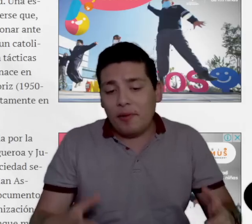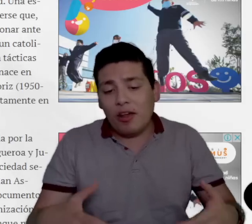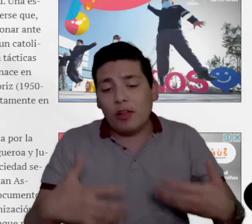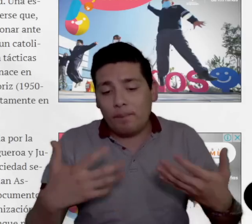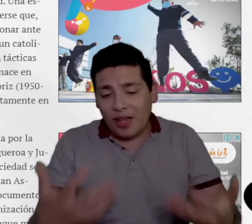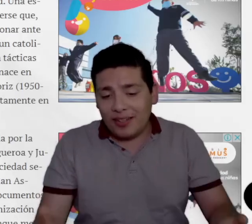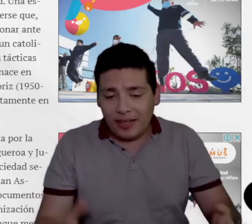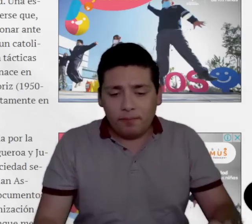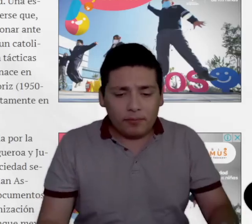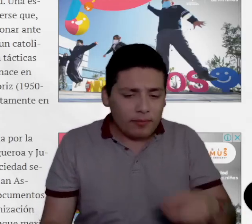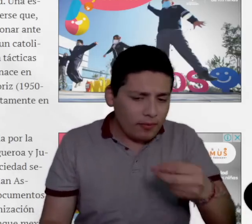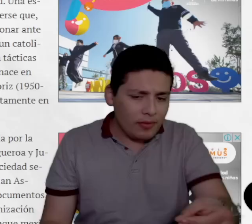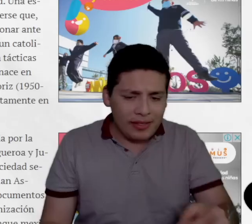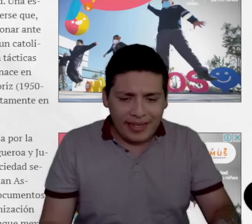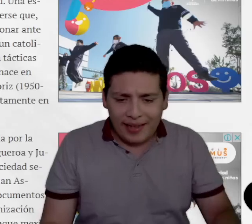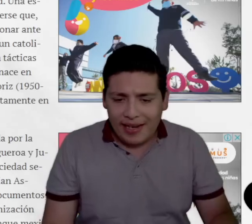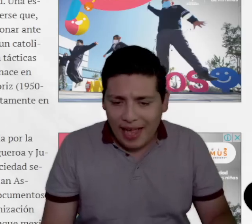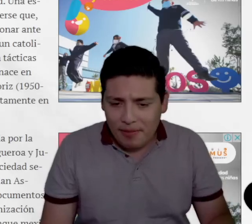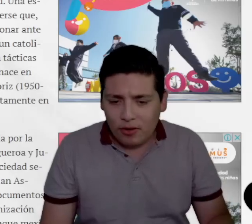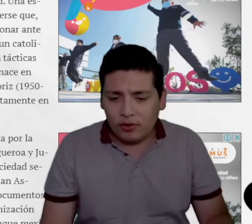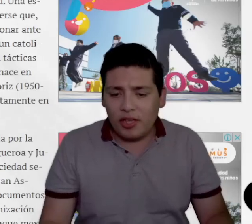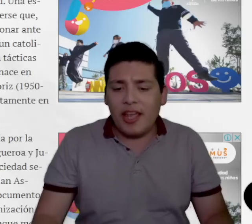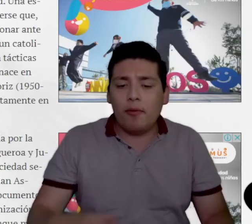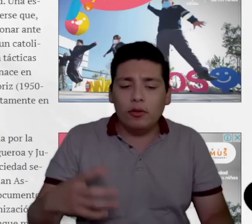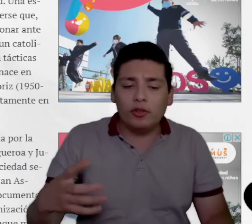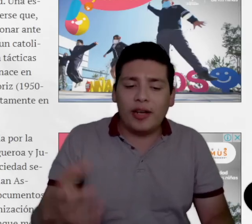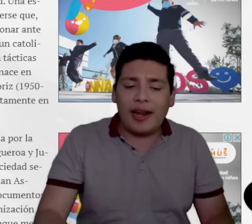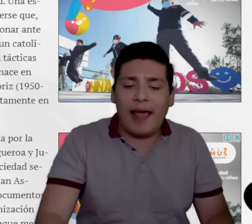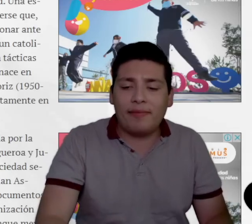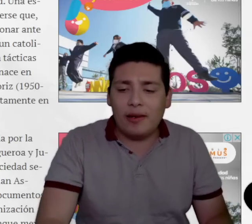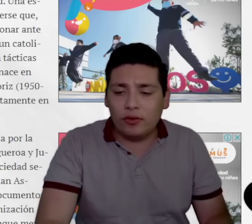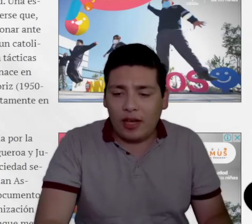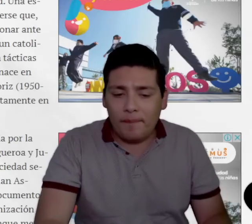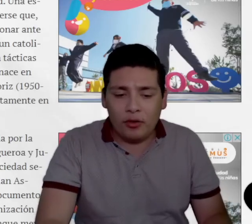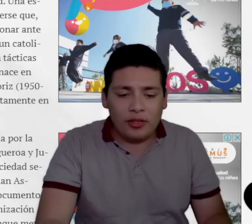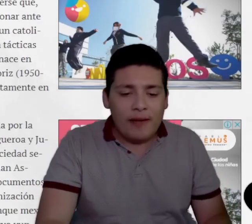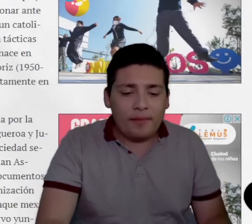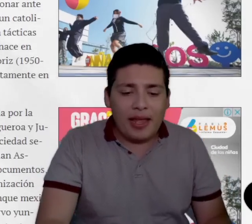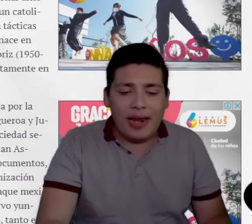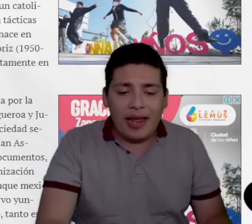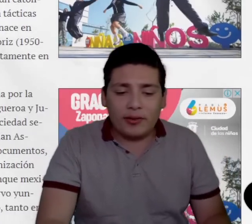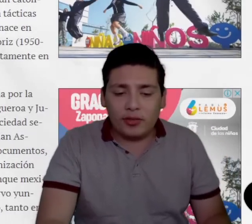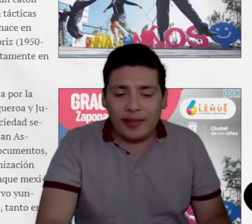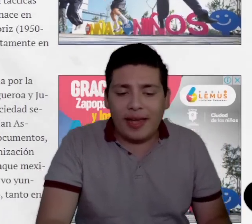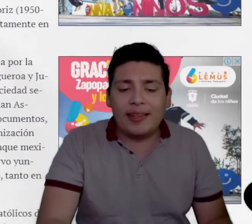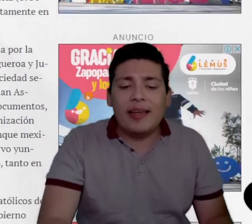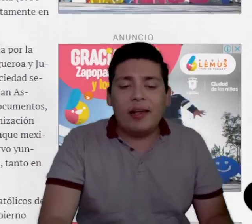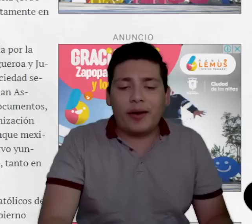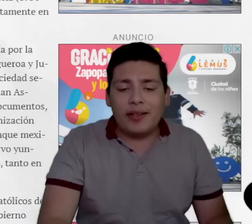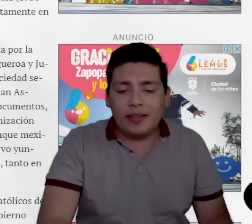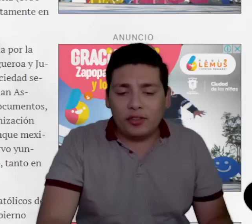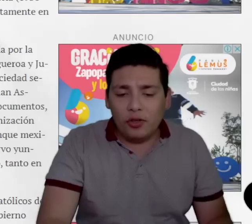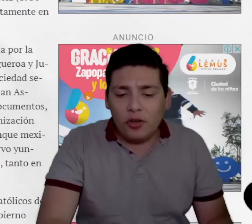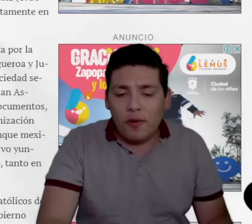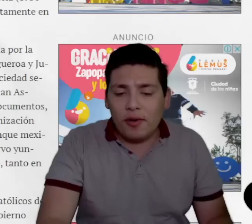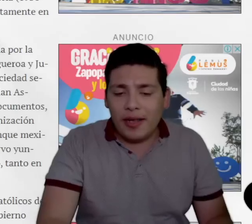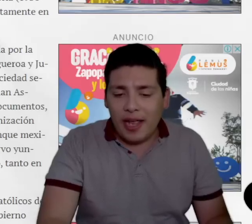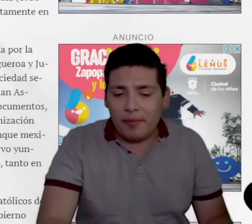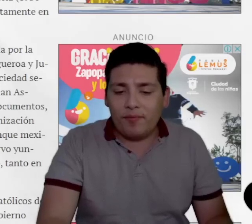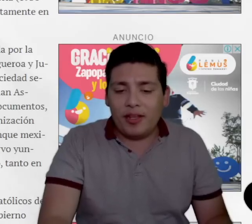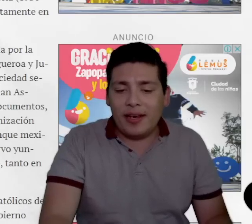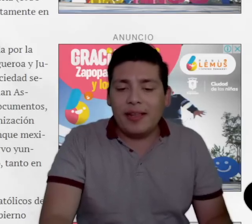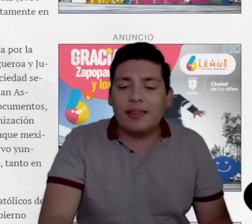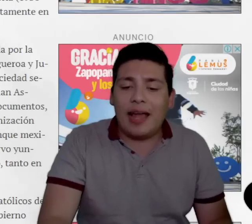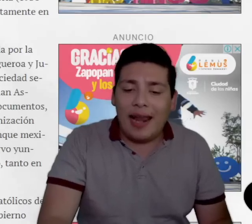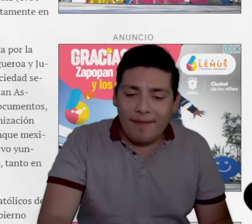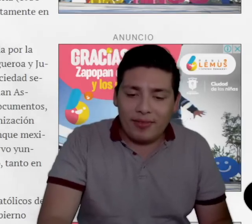han sabido adaptarse, ser dinámicos y evolucionar ante los cambios de la sociedad. La organización, como le